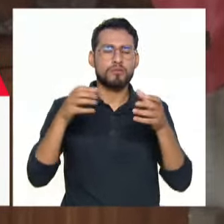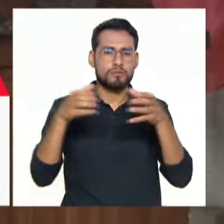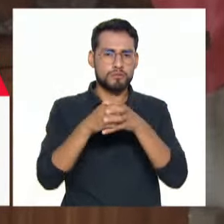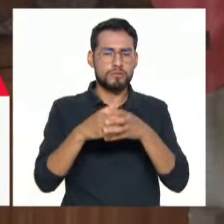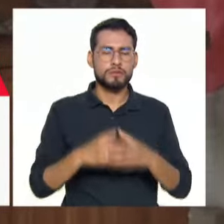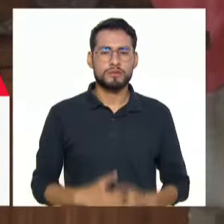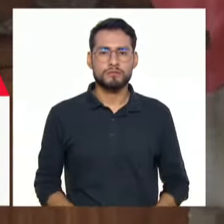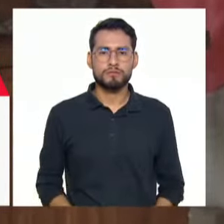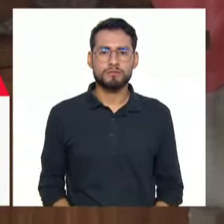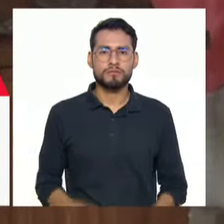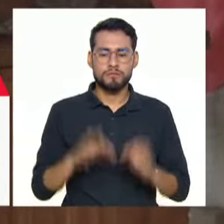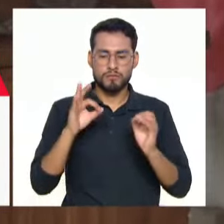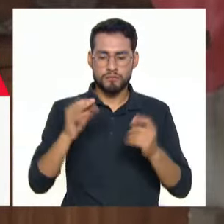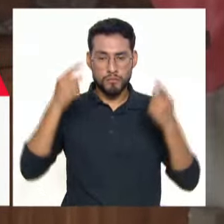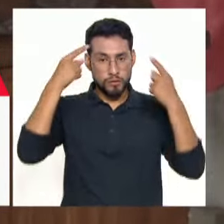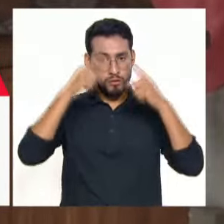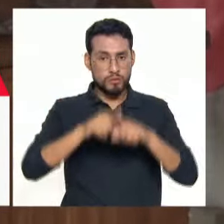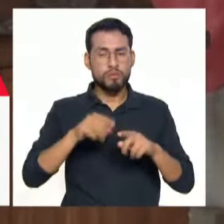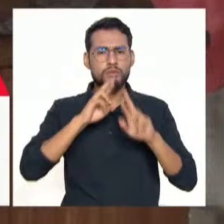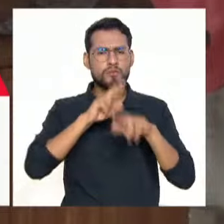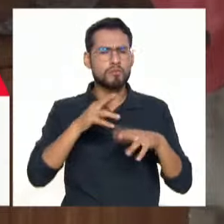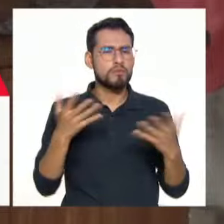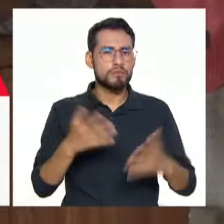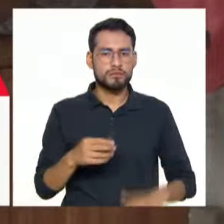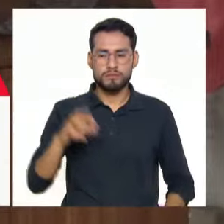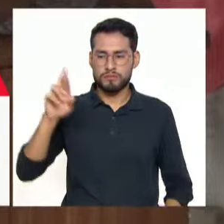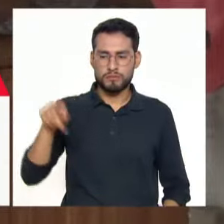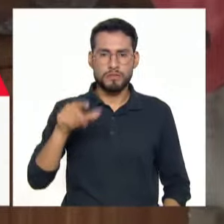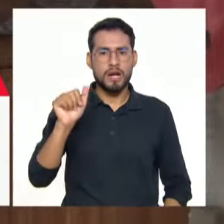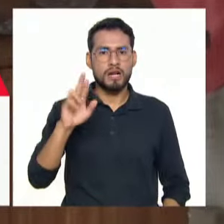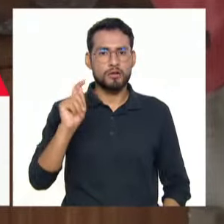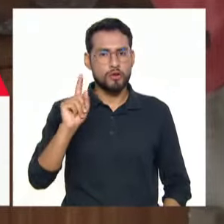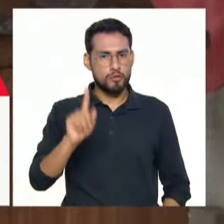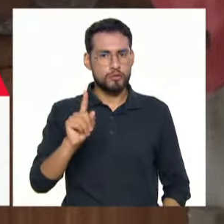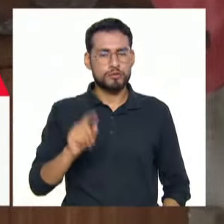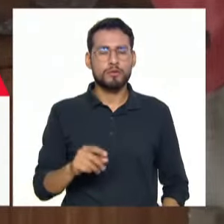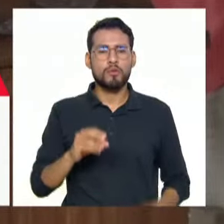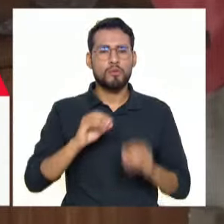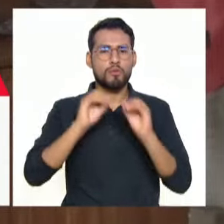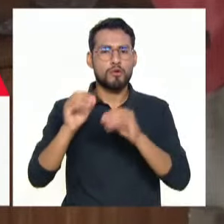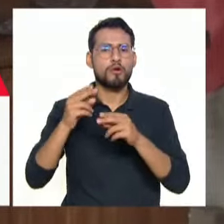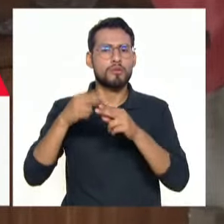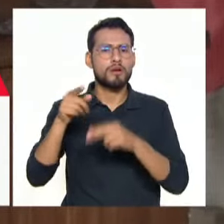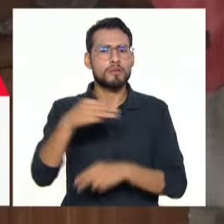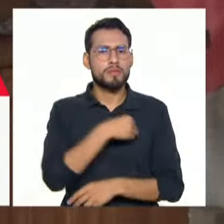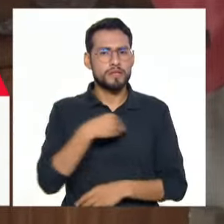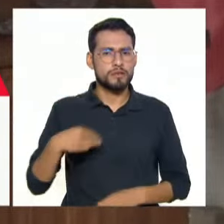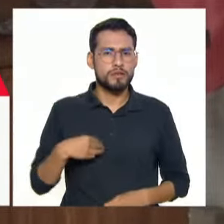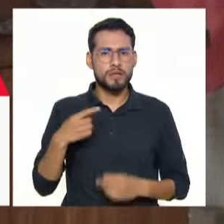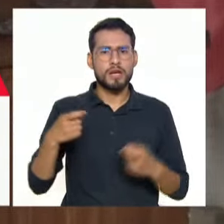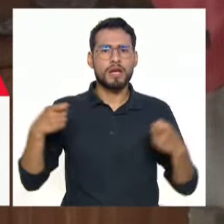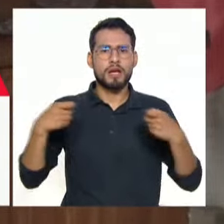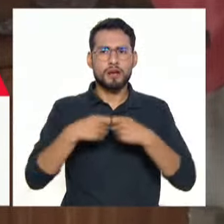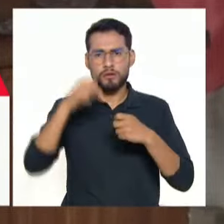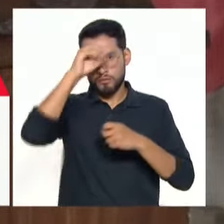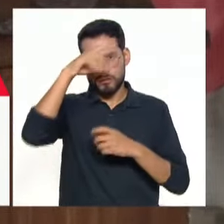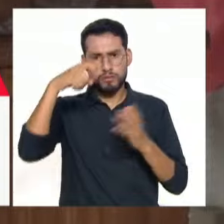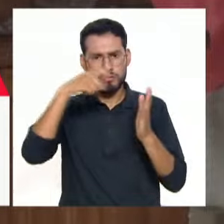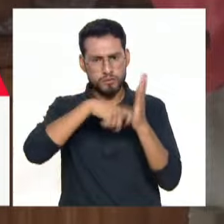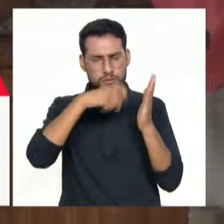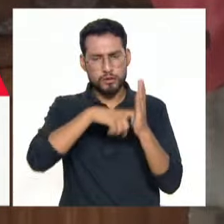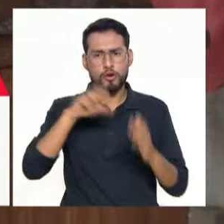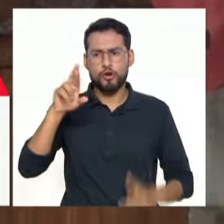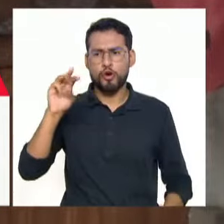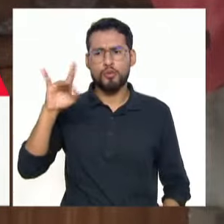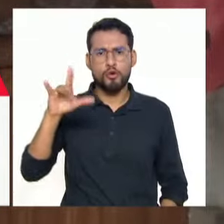Ejecutivo, y estando lo acordado se resuelve. Artículo 1. Nombrar ministro de Estado en el despacho de Energía y Minas al señor Rómulo